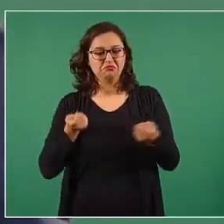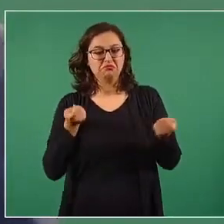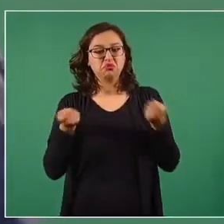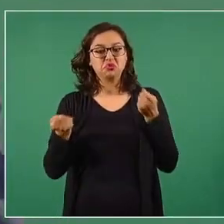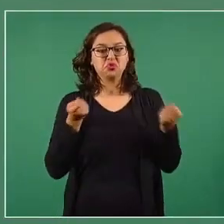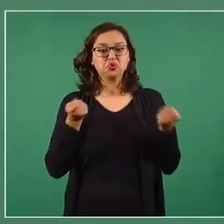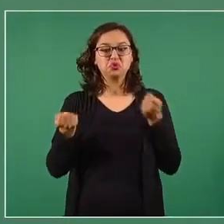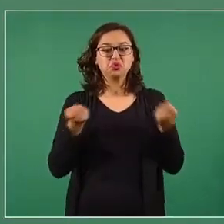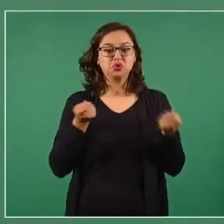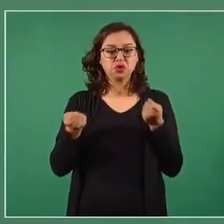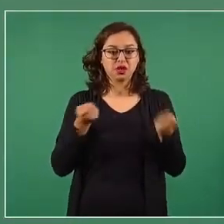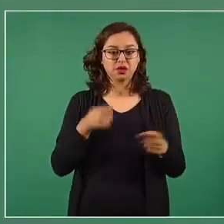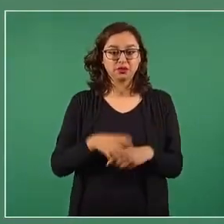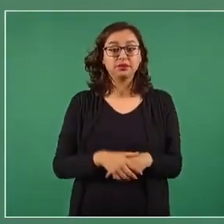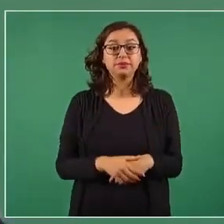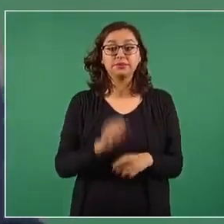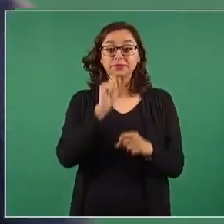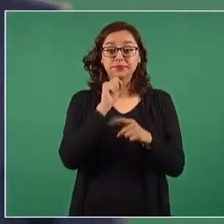soldado del presidente,